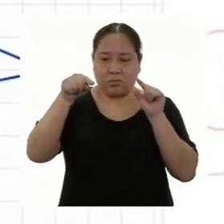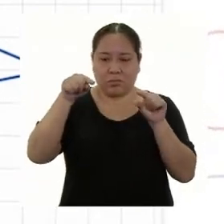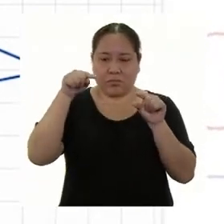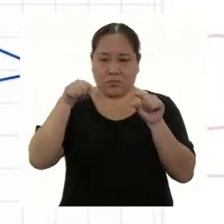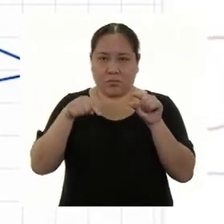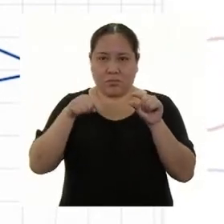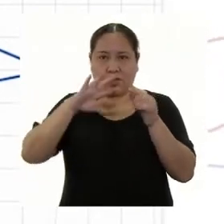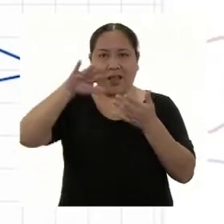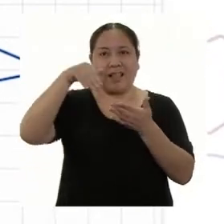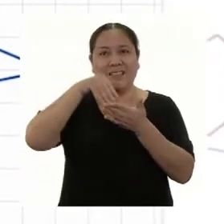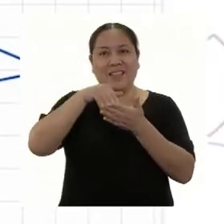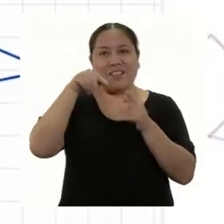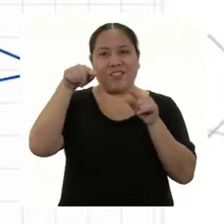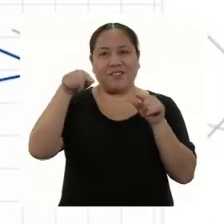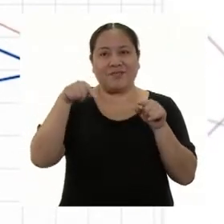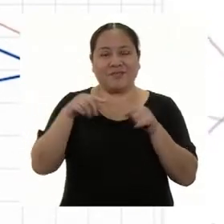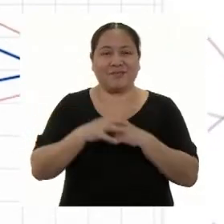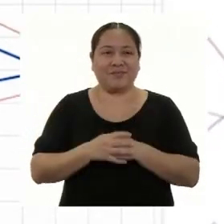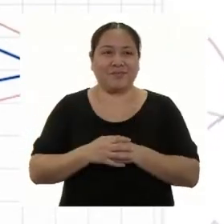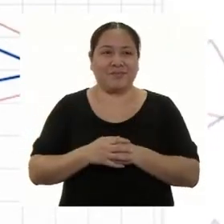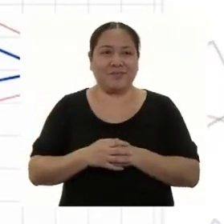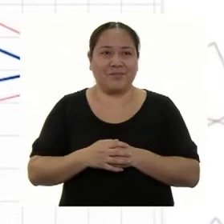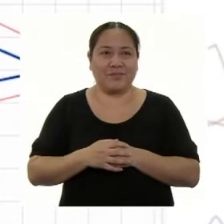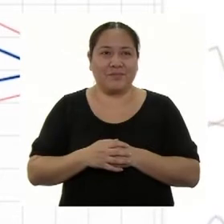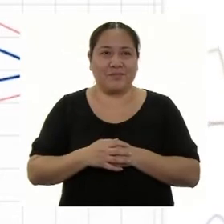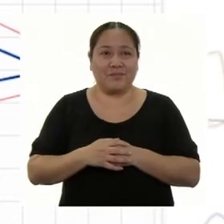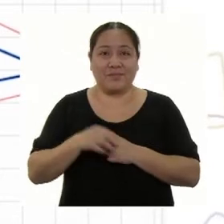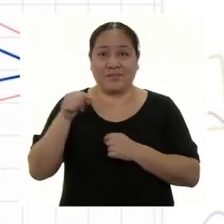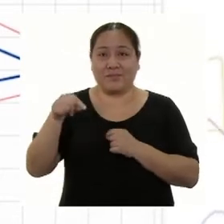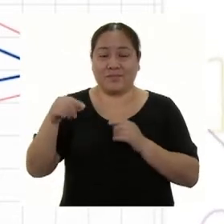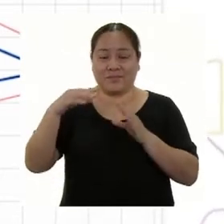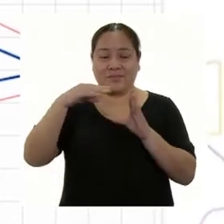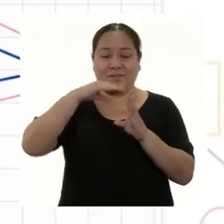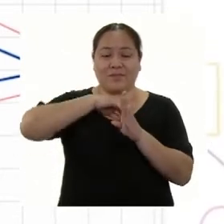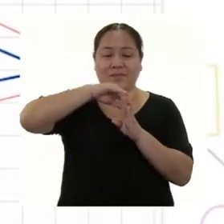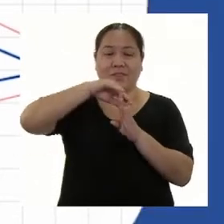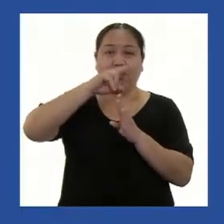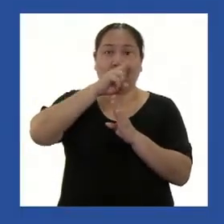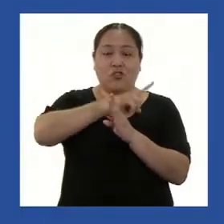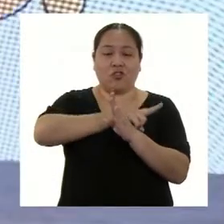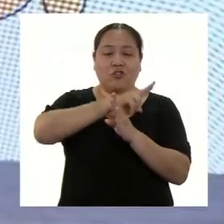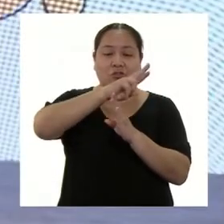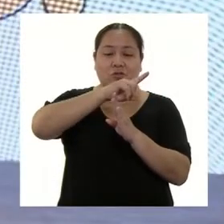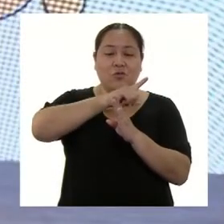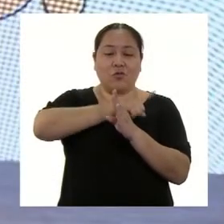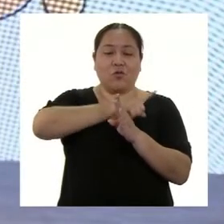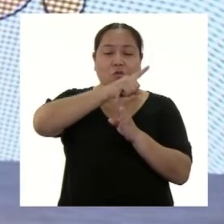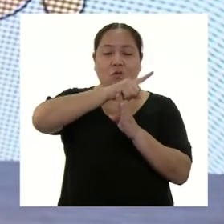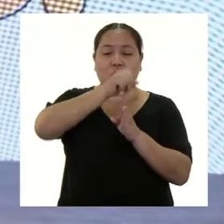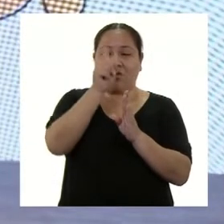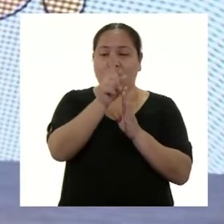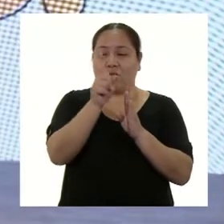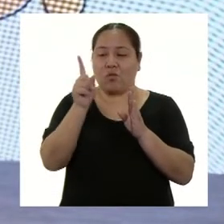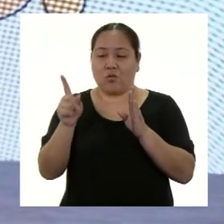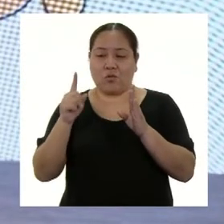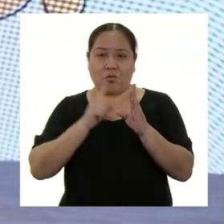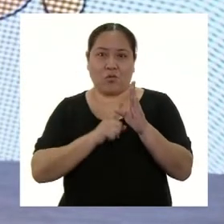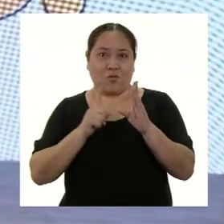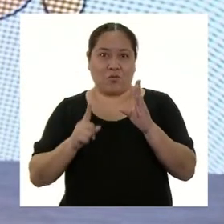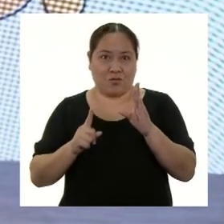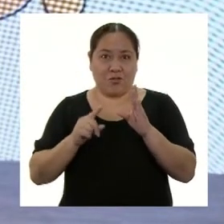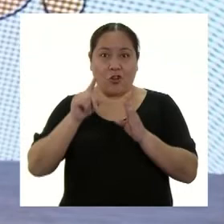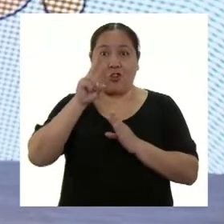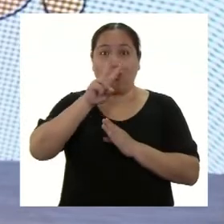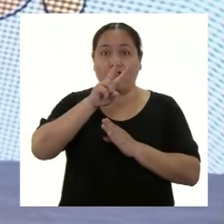el punto medio. Y lo que hacía que cada lado tuviera 2 segmentos iguales. Uy, ya imagino que como